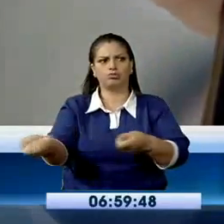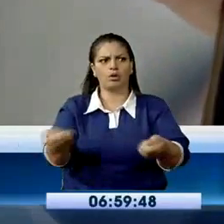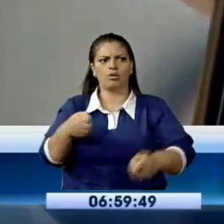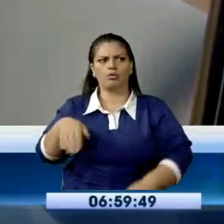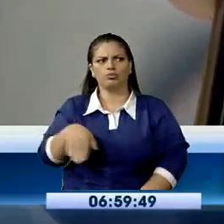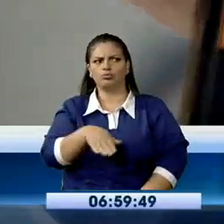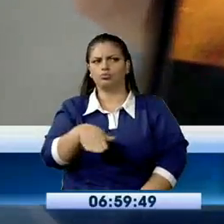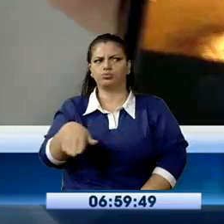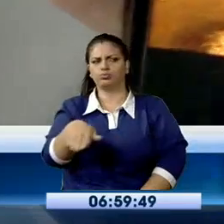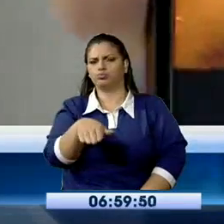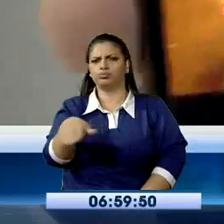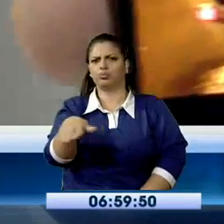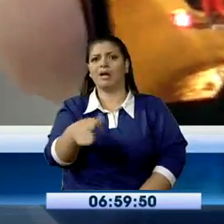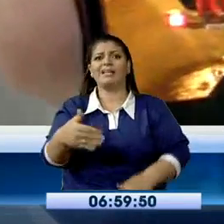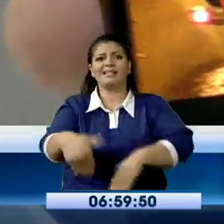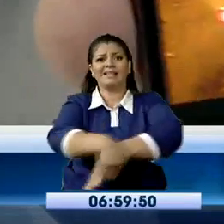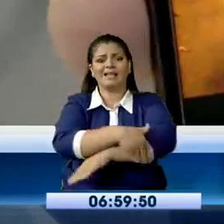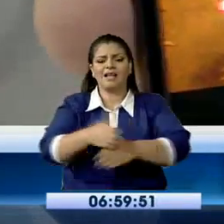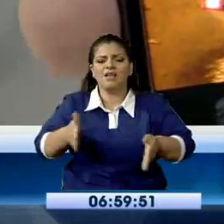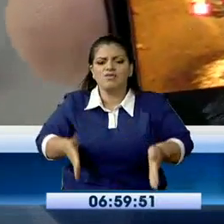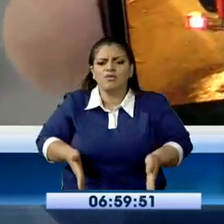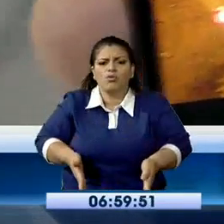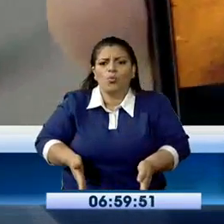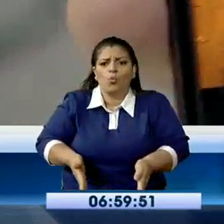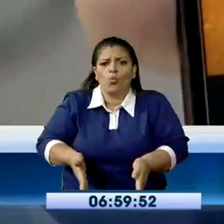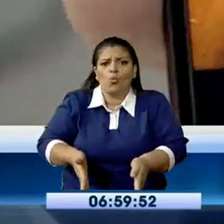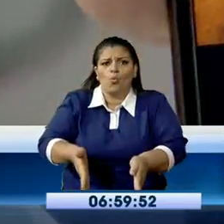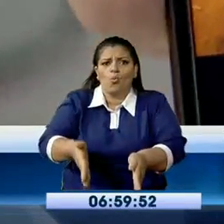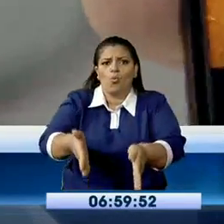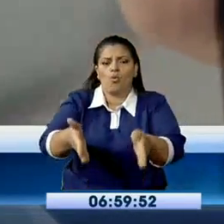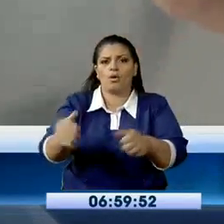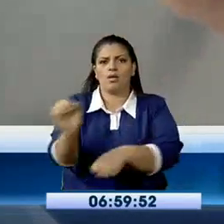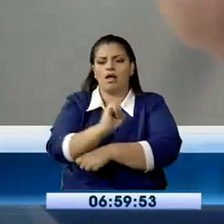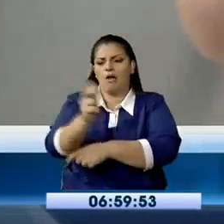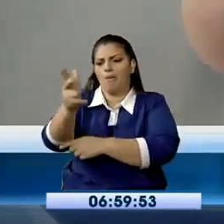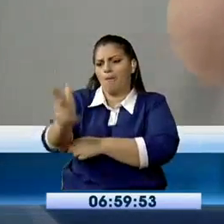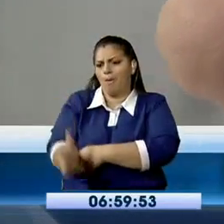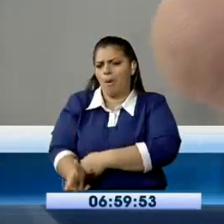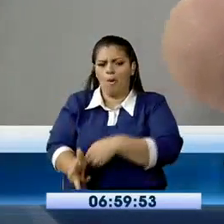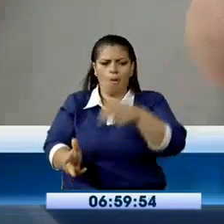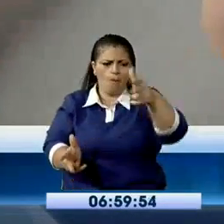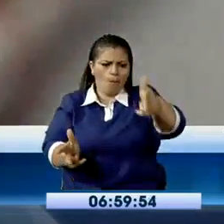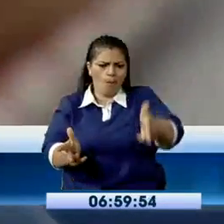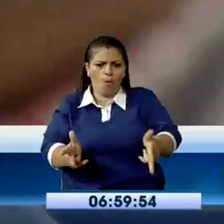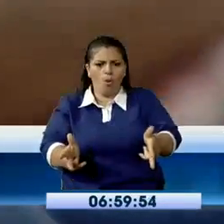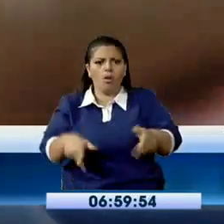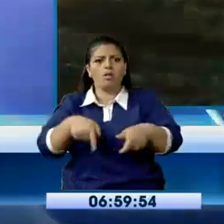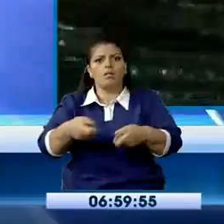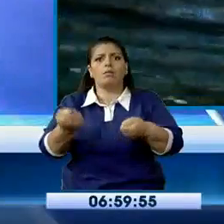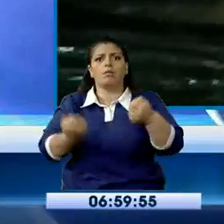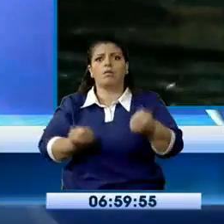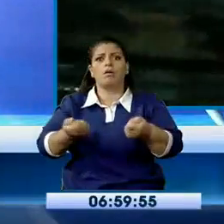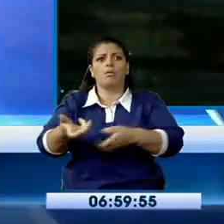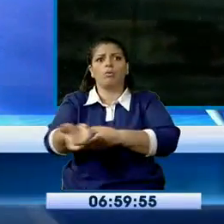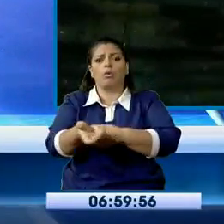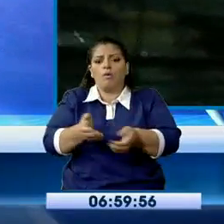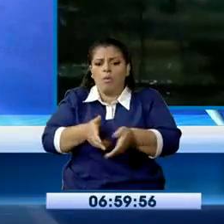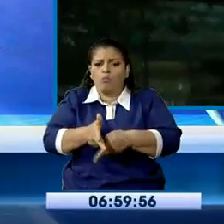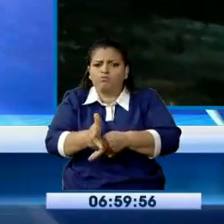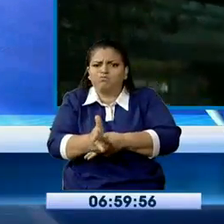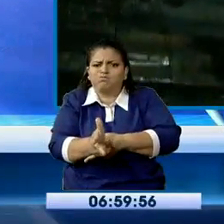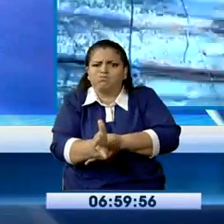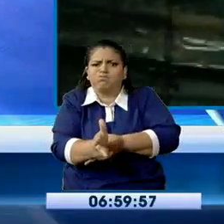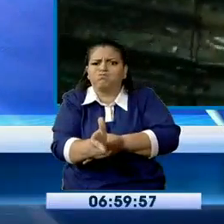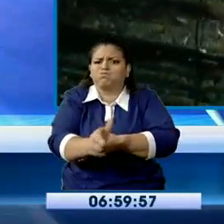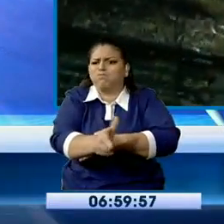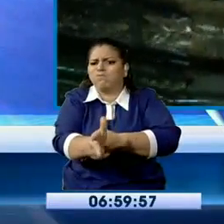empinadas. Por supuesto. ¿Y sabes cómo están estacionados los vehículos, Luisa? De los dos lados. Por el amor ¿cómo de Dios. Pasan los bomberos? Espérense ahí, que aquí tengo otra foto que me han mandado